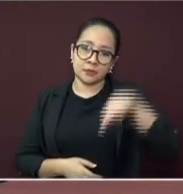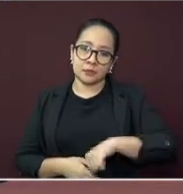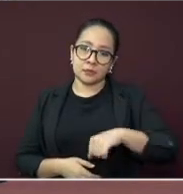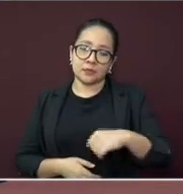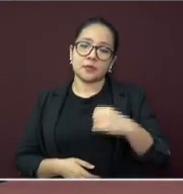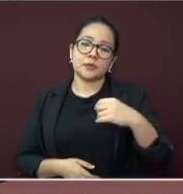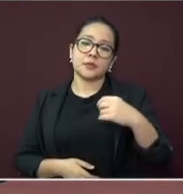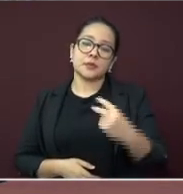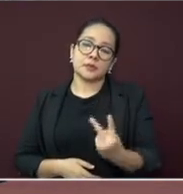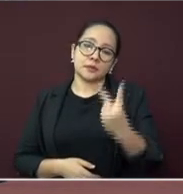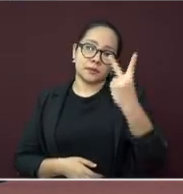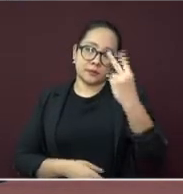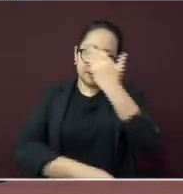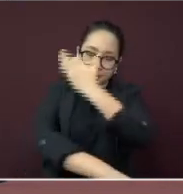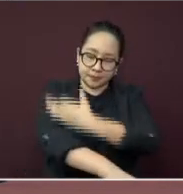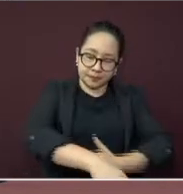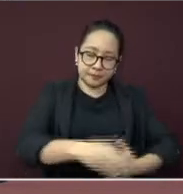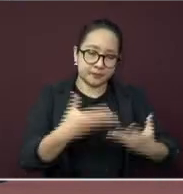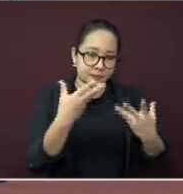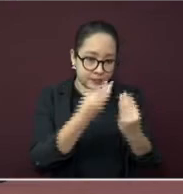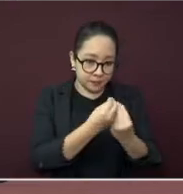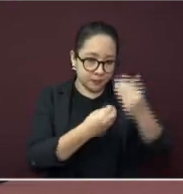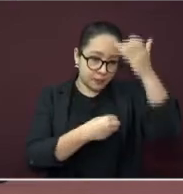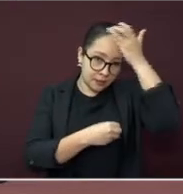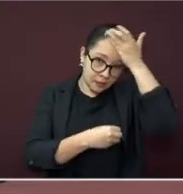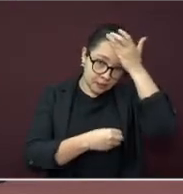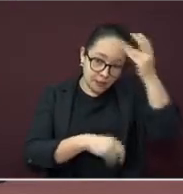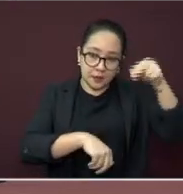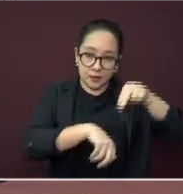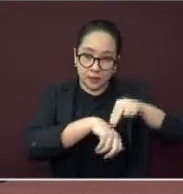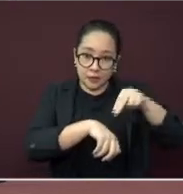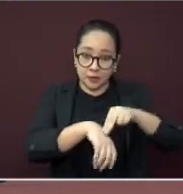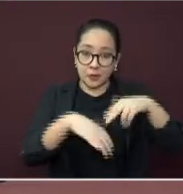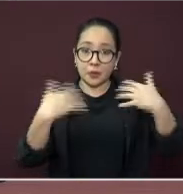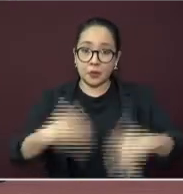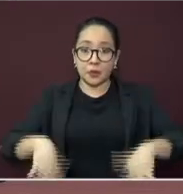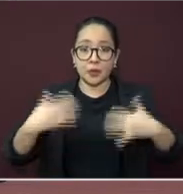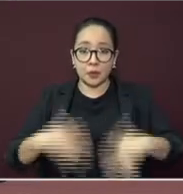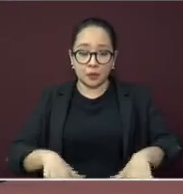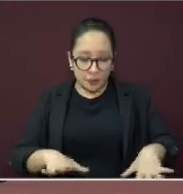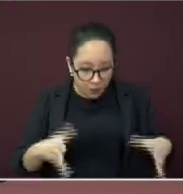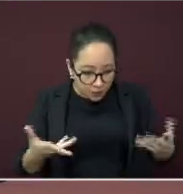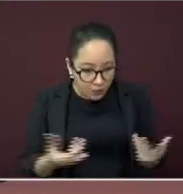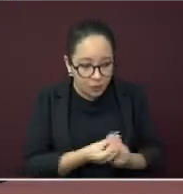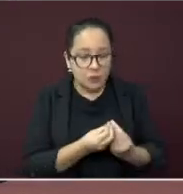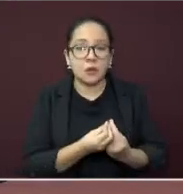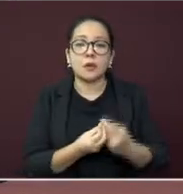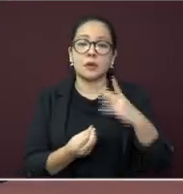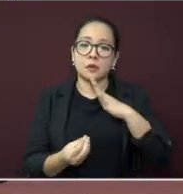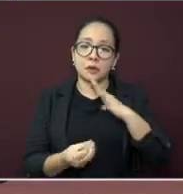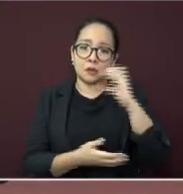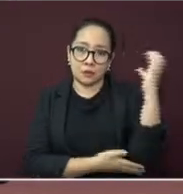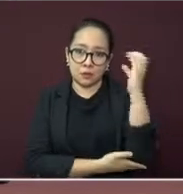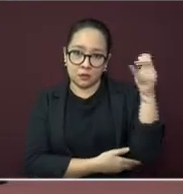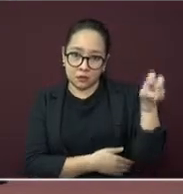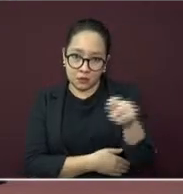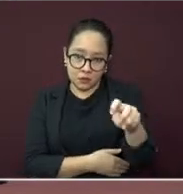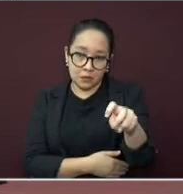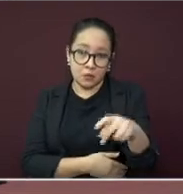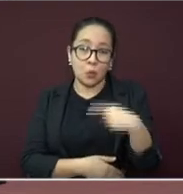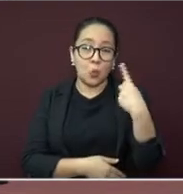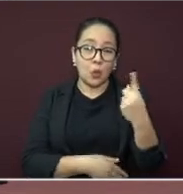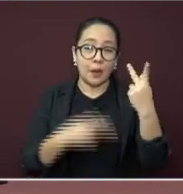médico de enfermería y camilleros el día de hoy recibimos en este cambio cuánta cual cause a un